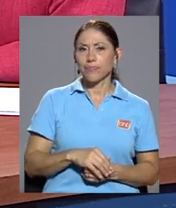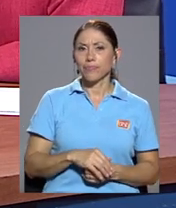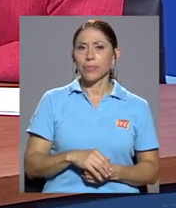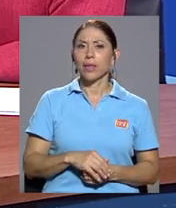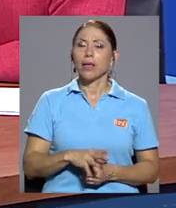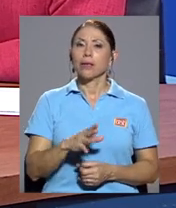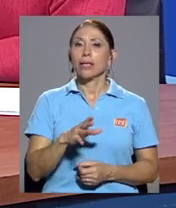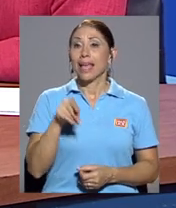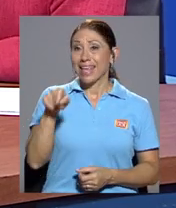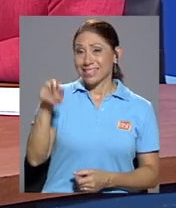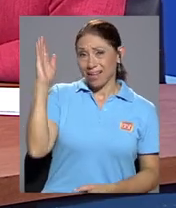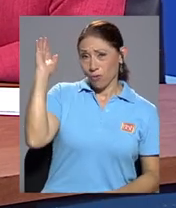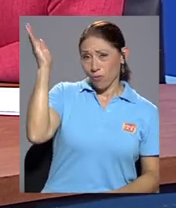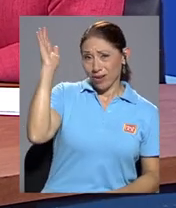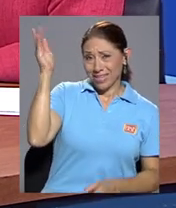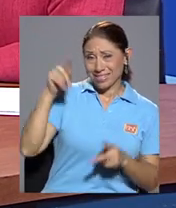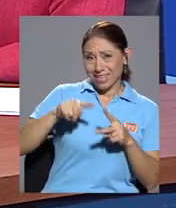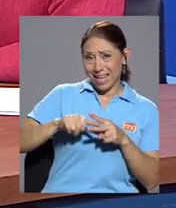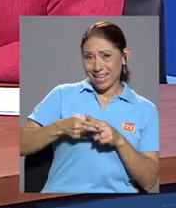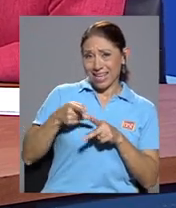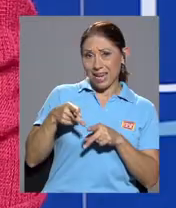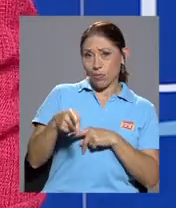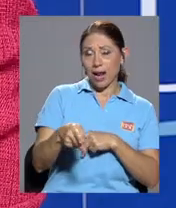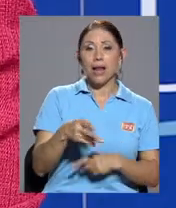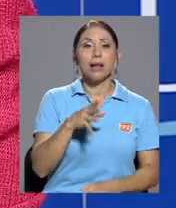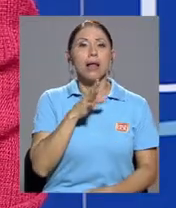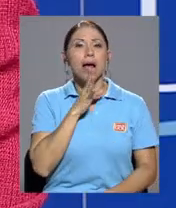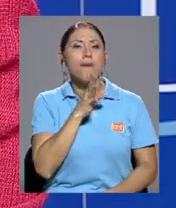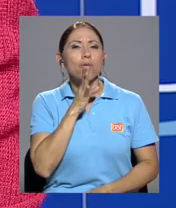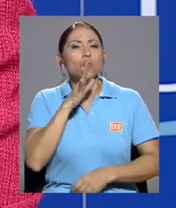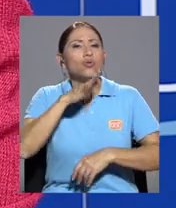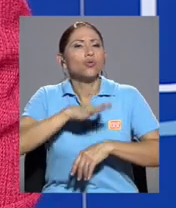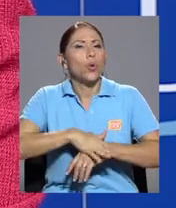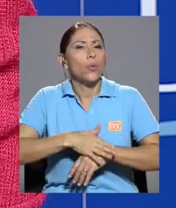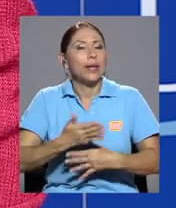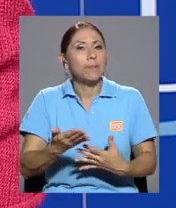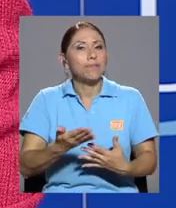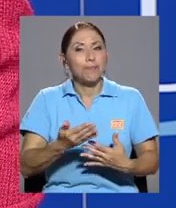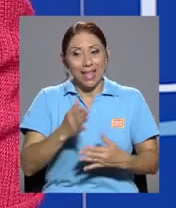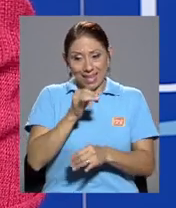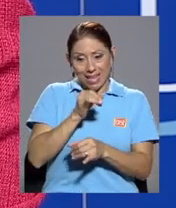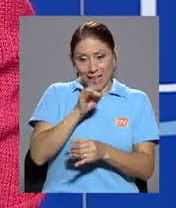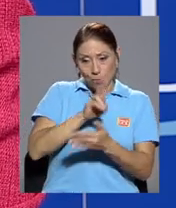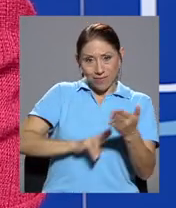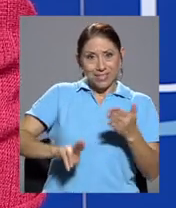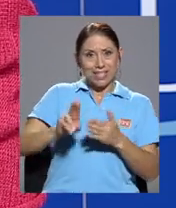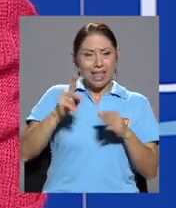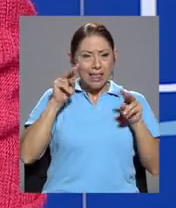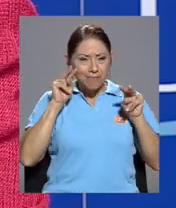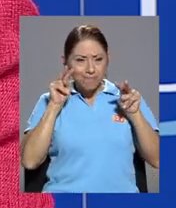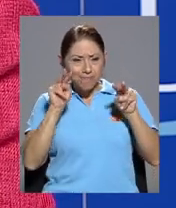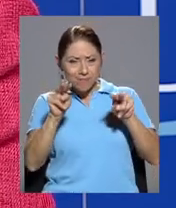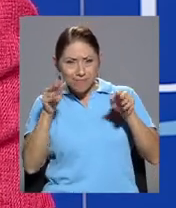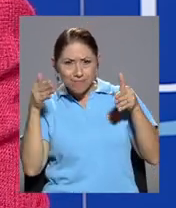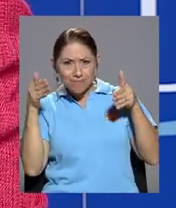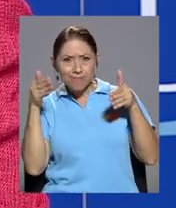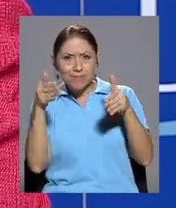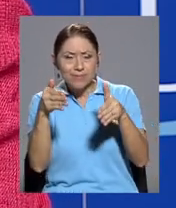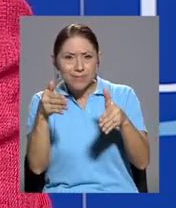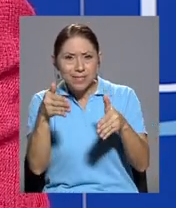rescató en esa conferencia inaugural este año ese carácter humanista e integral que